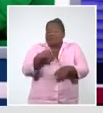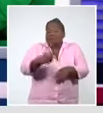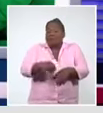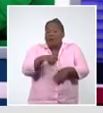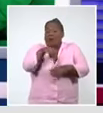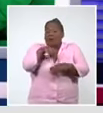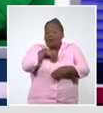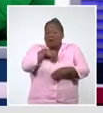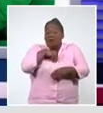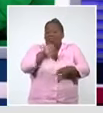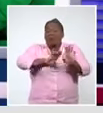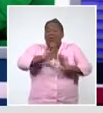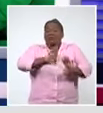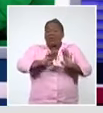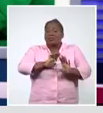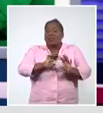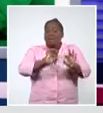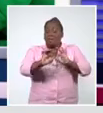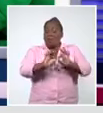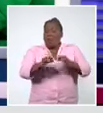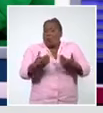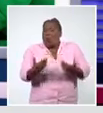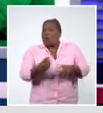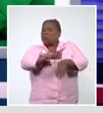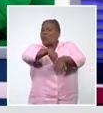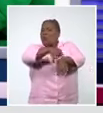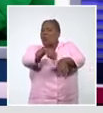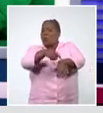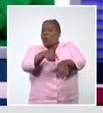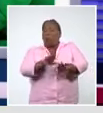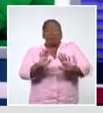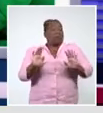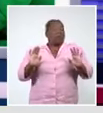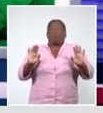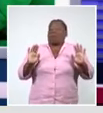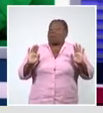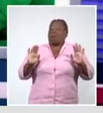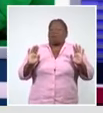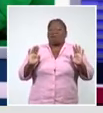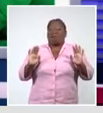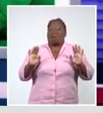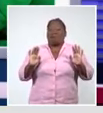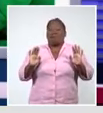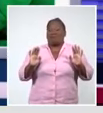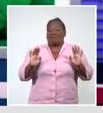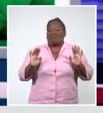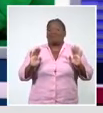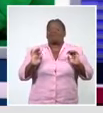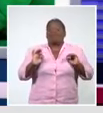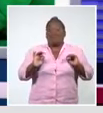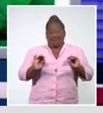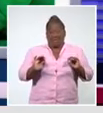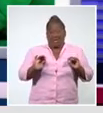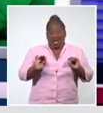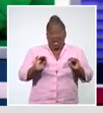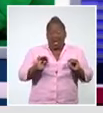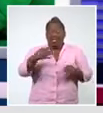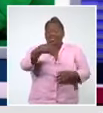¿Cuánto protege? Pues no se tiene certeza. Por lo tanto, el hecho de haber padecido la